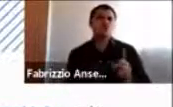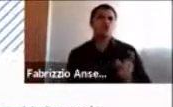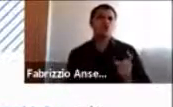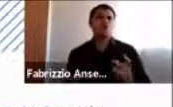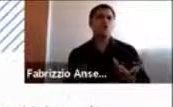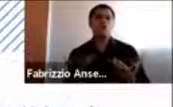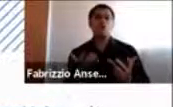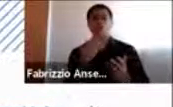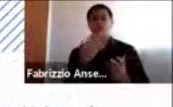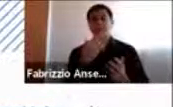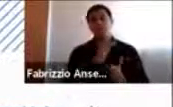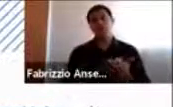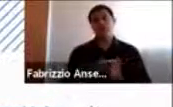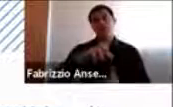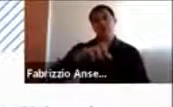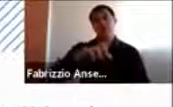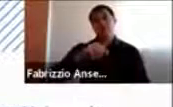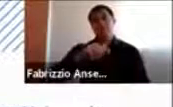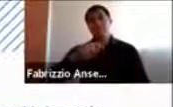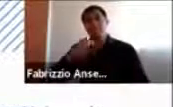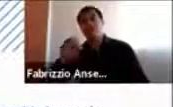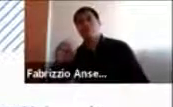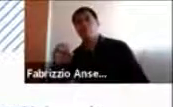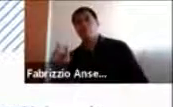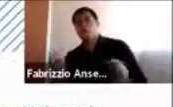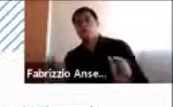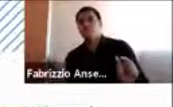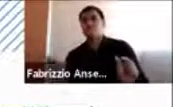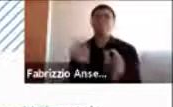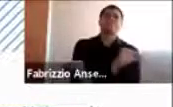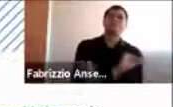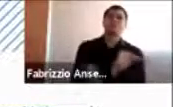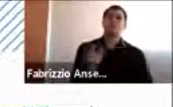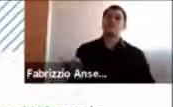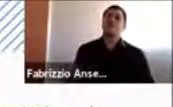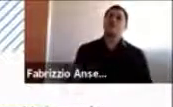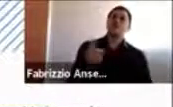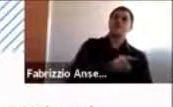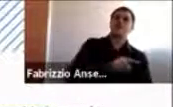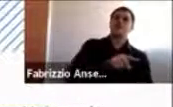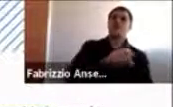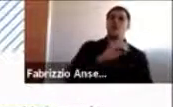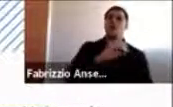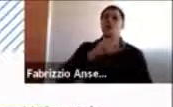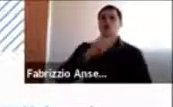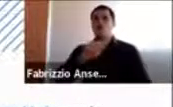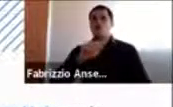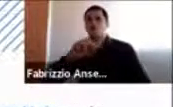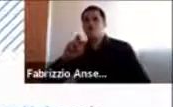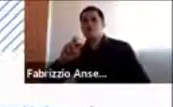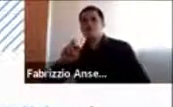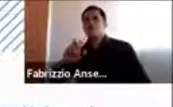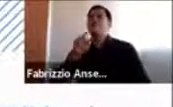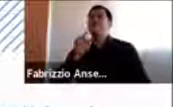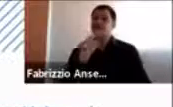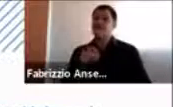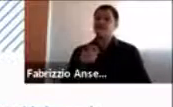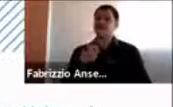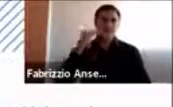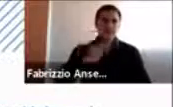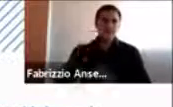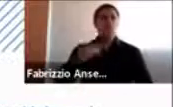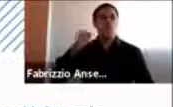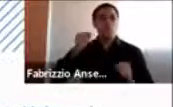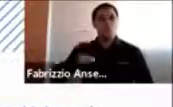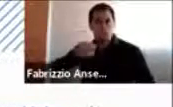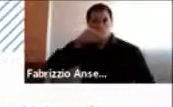al revés? ¿verdad? Y que bueno esta la inversión pues ya sería una habilidad fonológica muchísimo más muchísimo más avanzada compleja porque ya